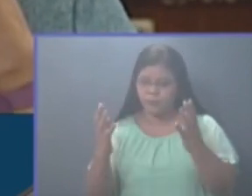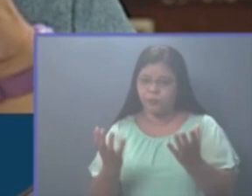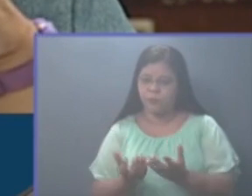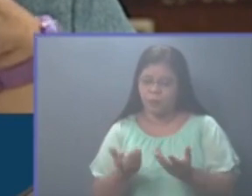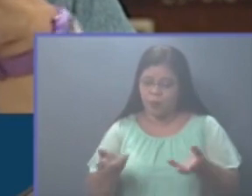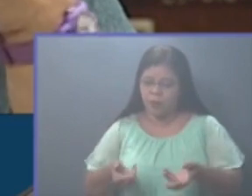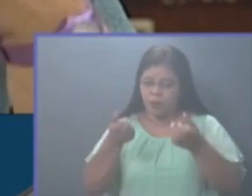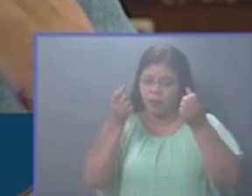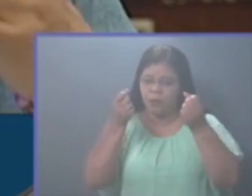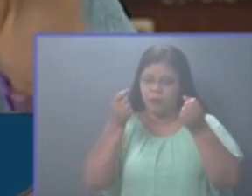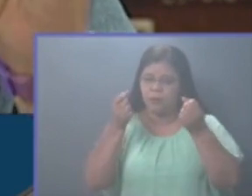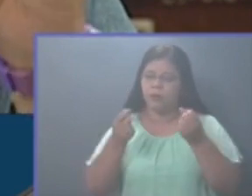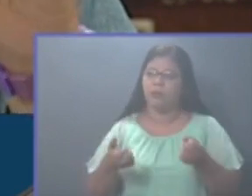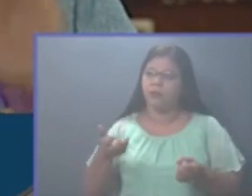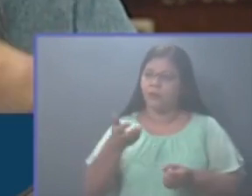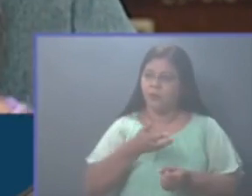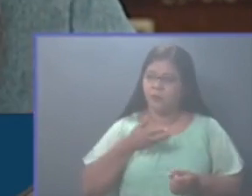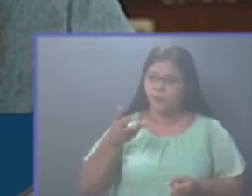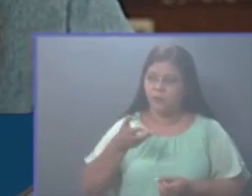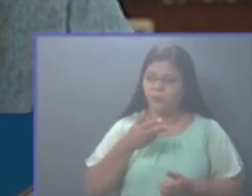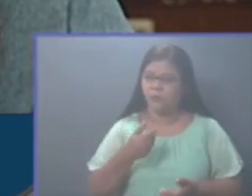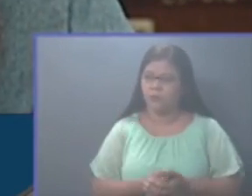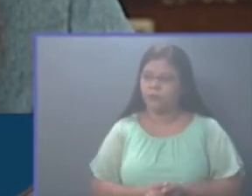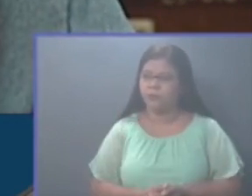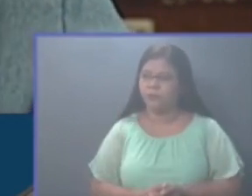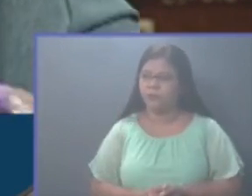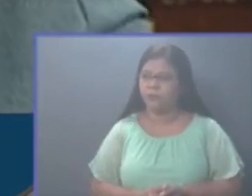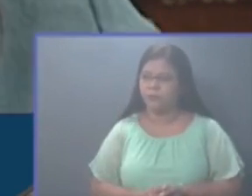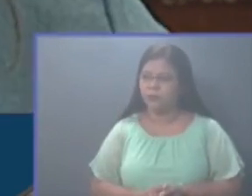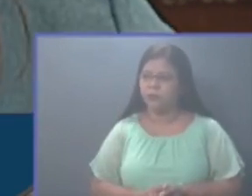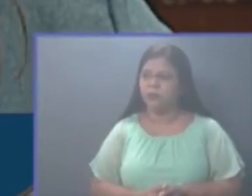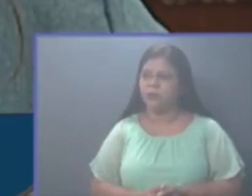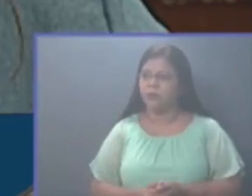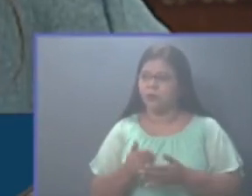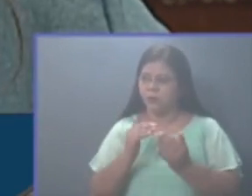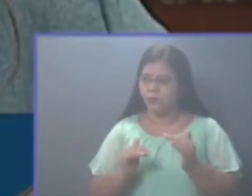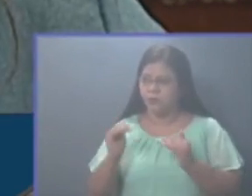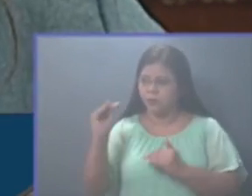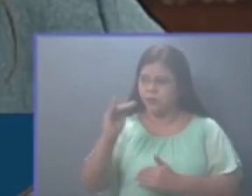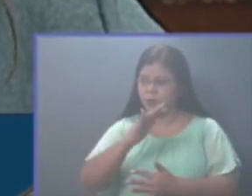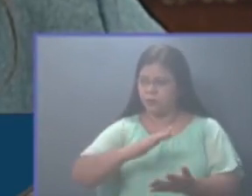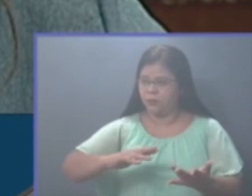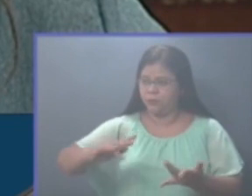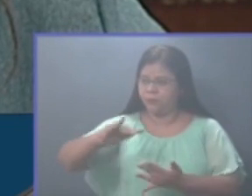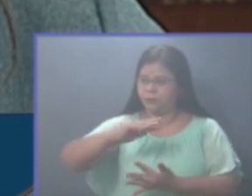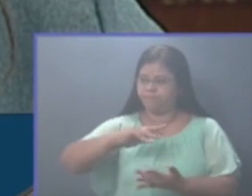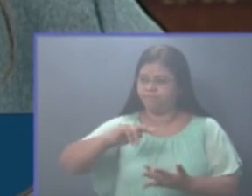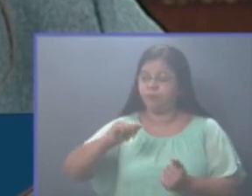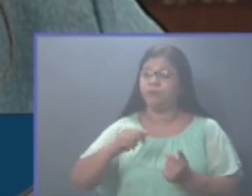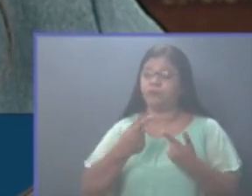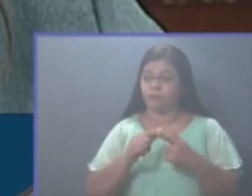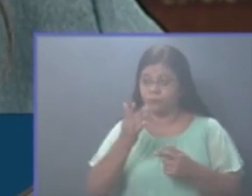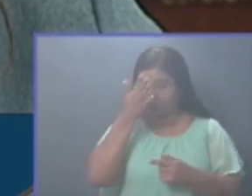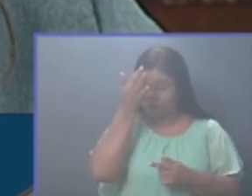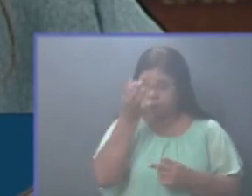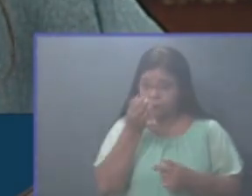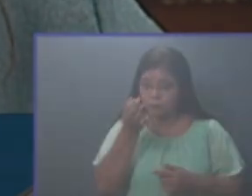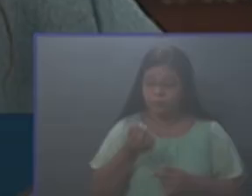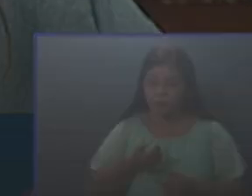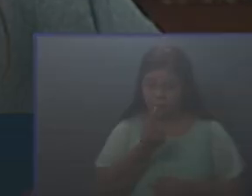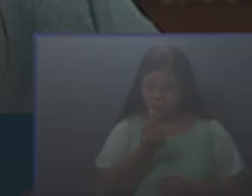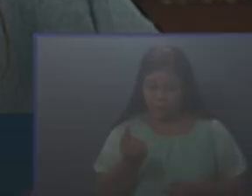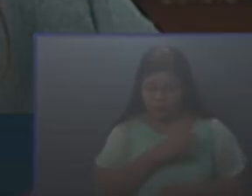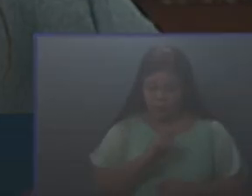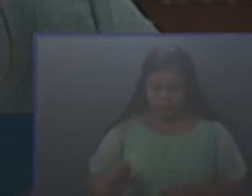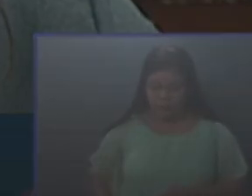de su destrucción a nivel ambiental. Creo que para nuestros